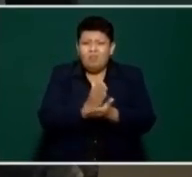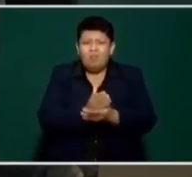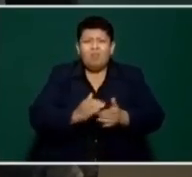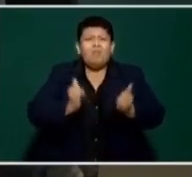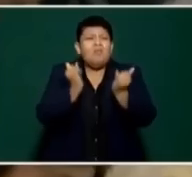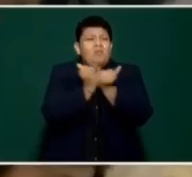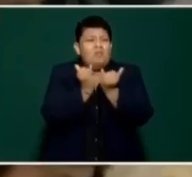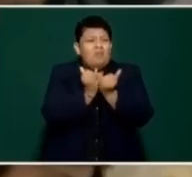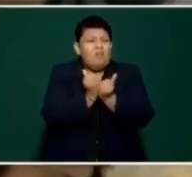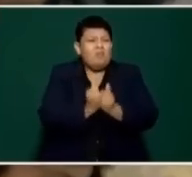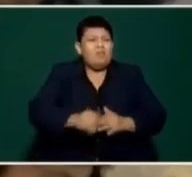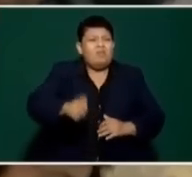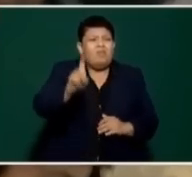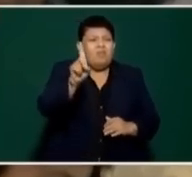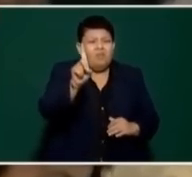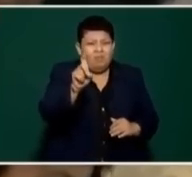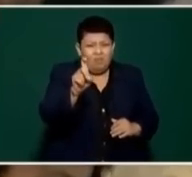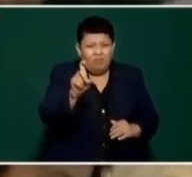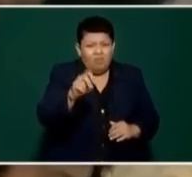Aguacán.